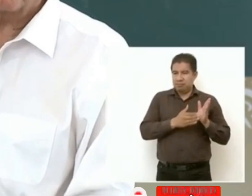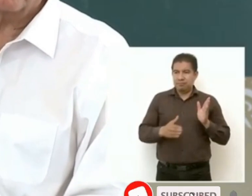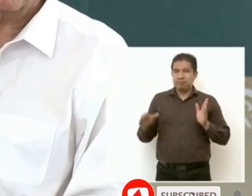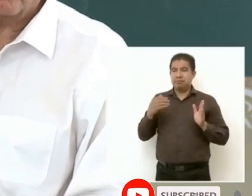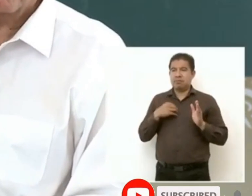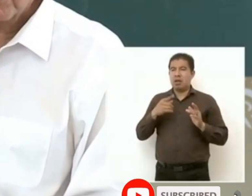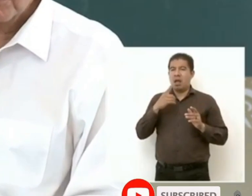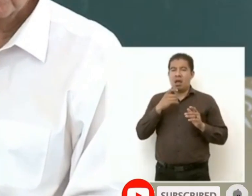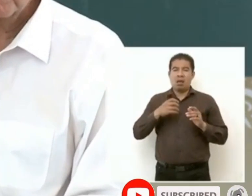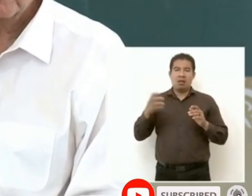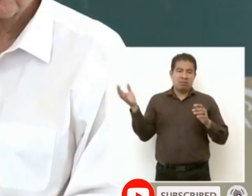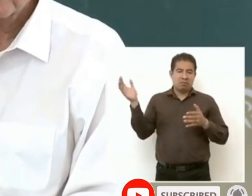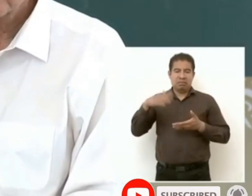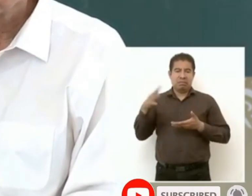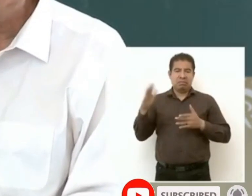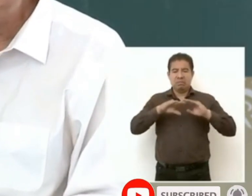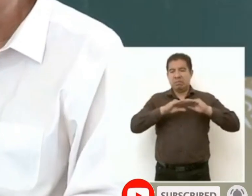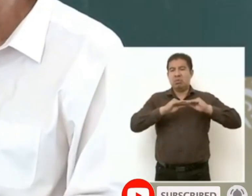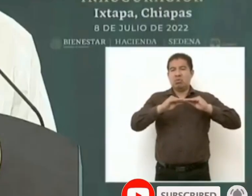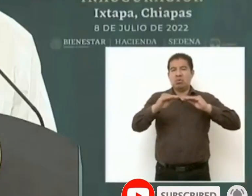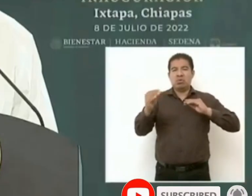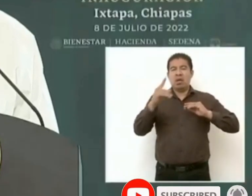rellenando el lago de Texcoco.